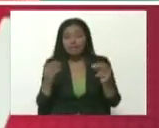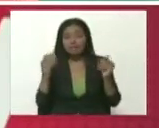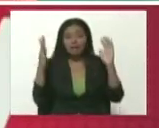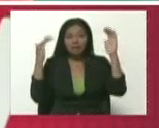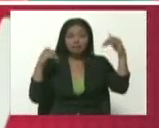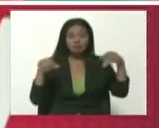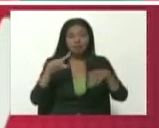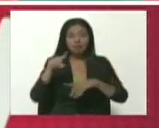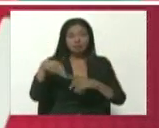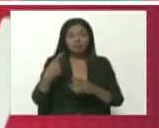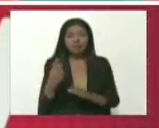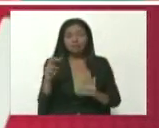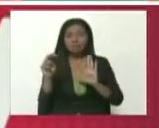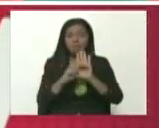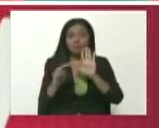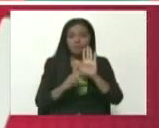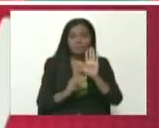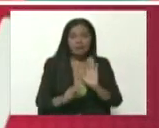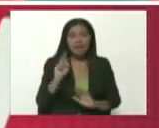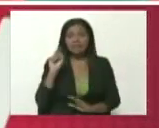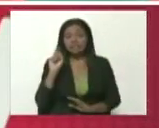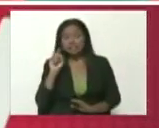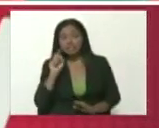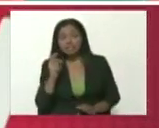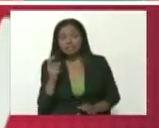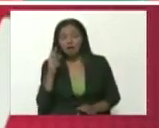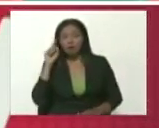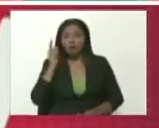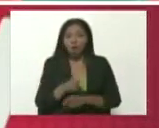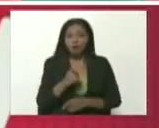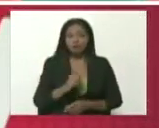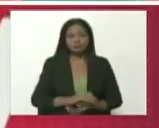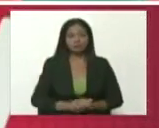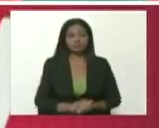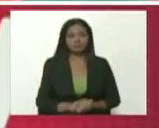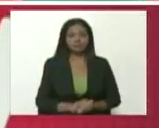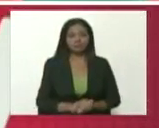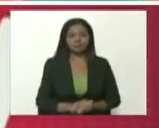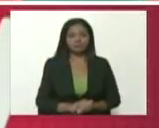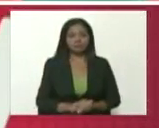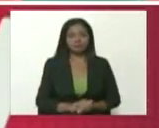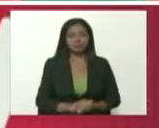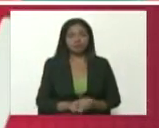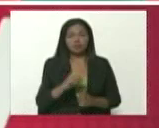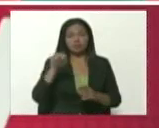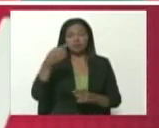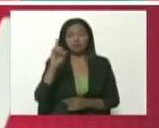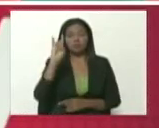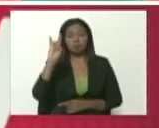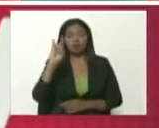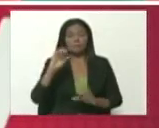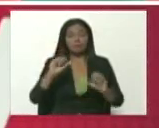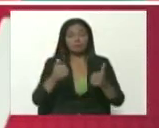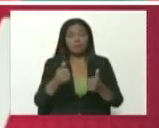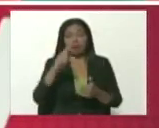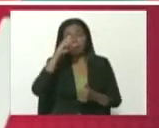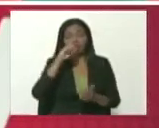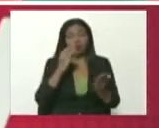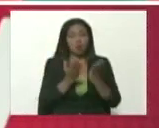atención con la siguiente necesidad, con la siguiente orden. El próximo lunes arrancamos el año